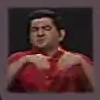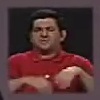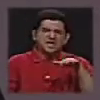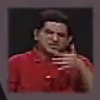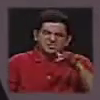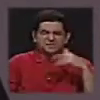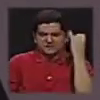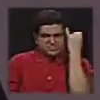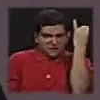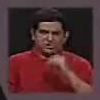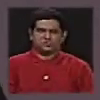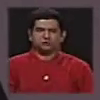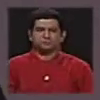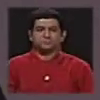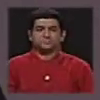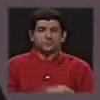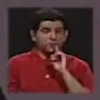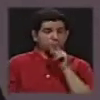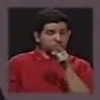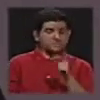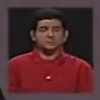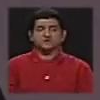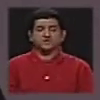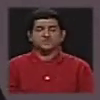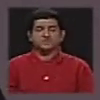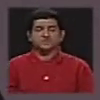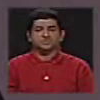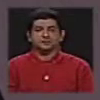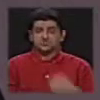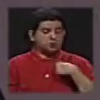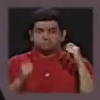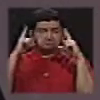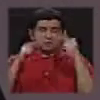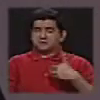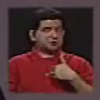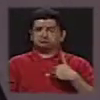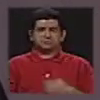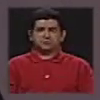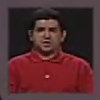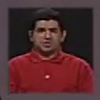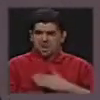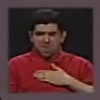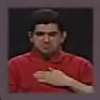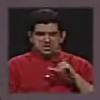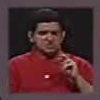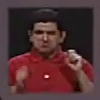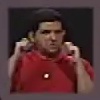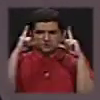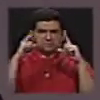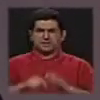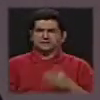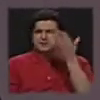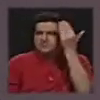tónica. Lo que usted acaba de mencionar no me sorprende, Mauricio, no me sorprende para nada,